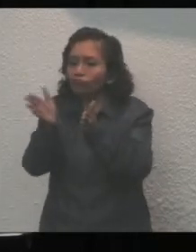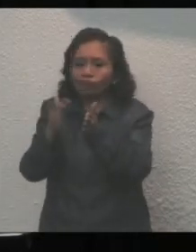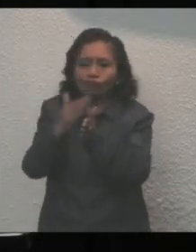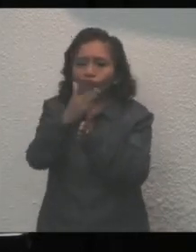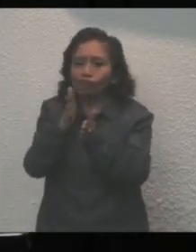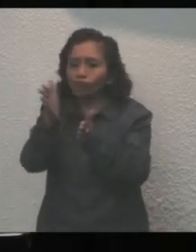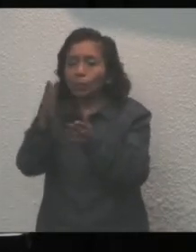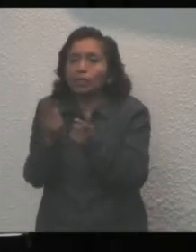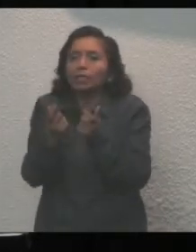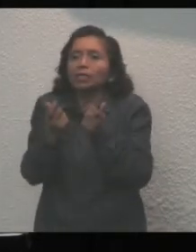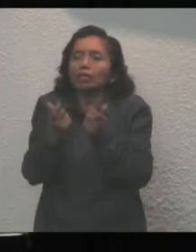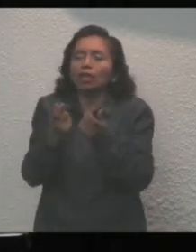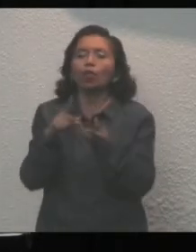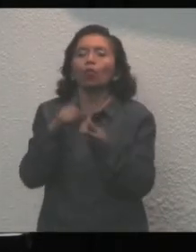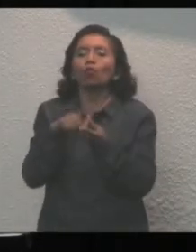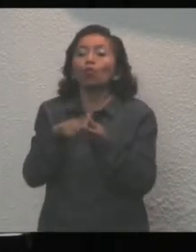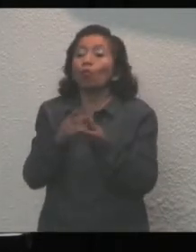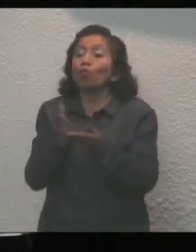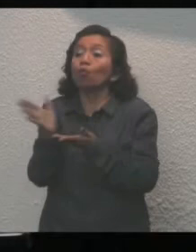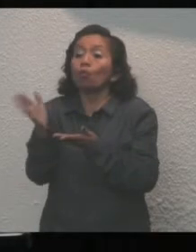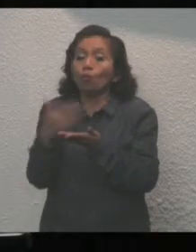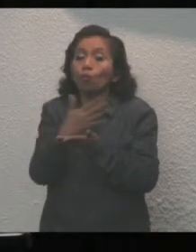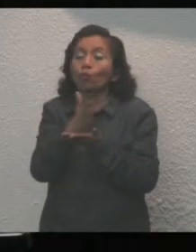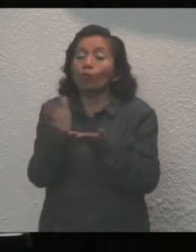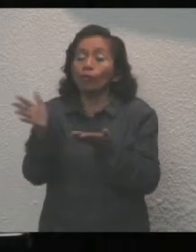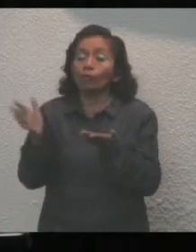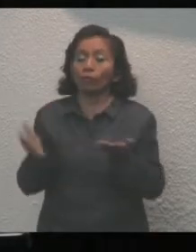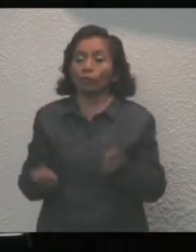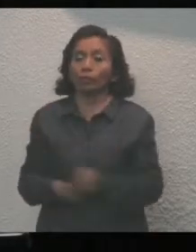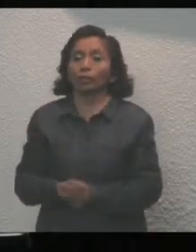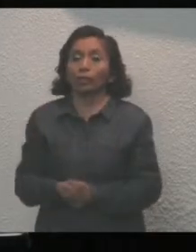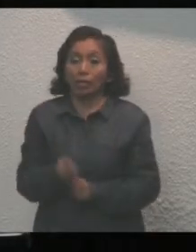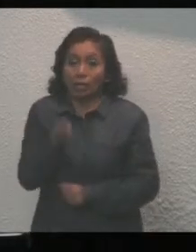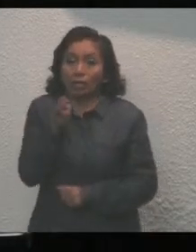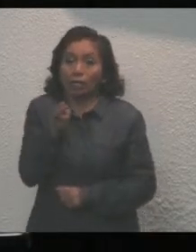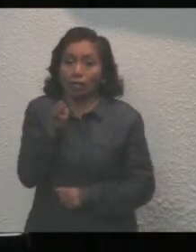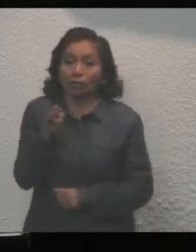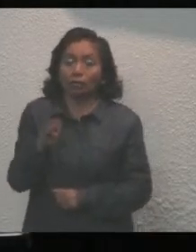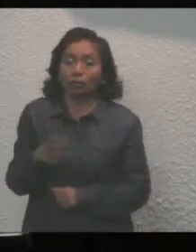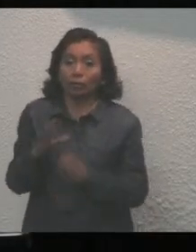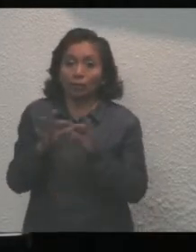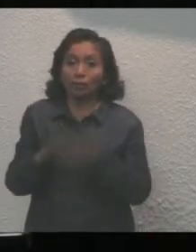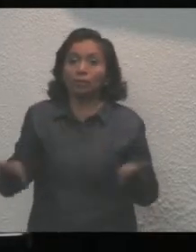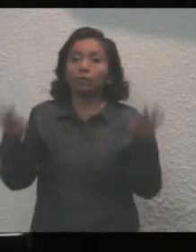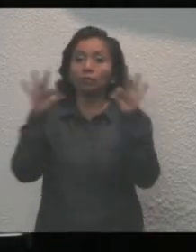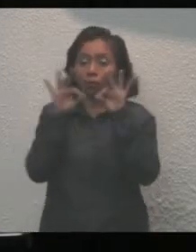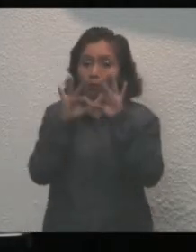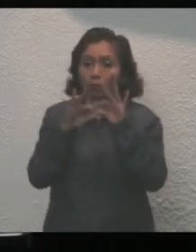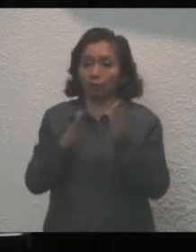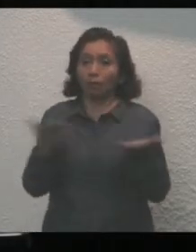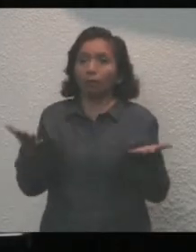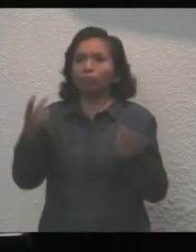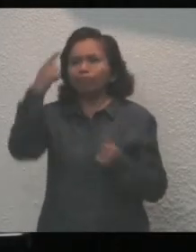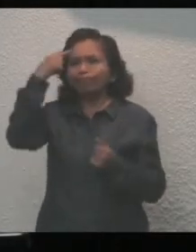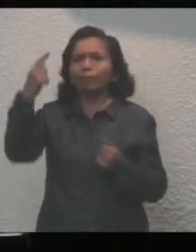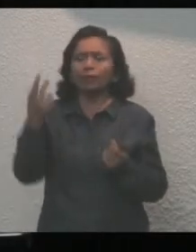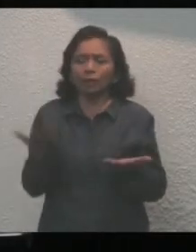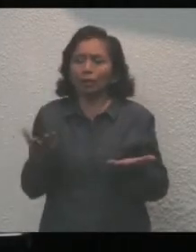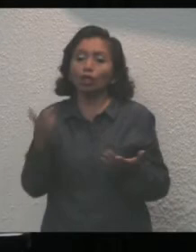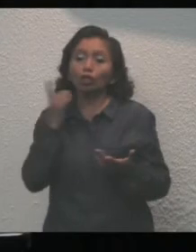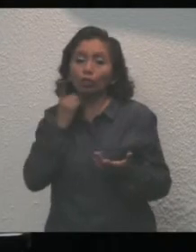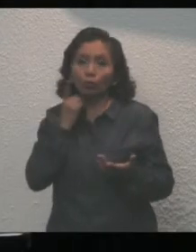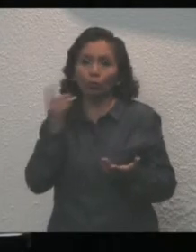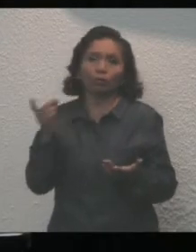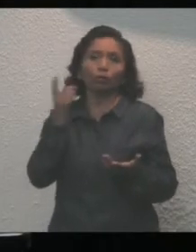se está invirtiendo el dinero de los ciudadanos. Este ejercicio es fundamental para que no solo los diputados y